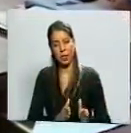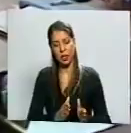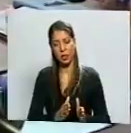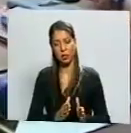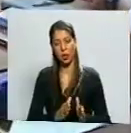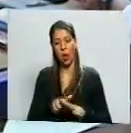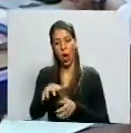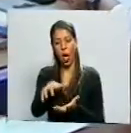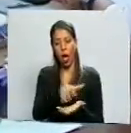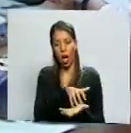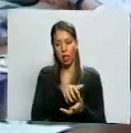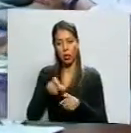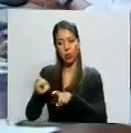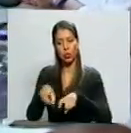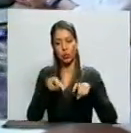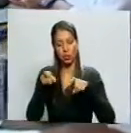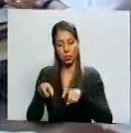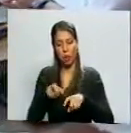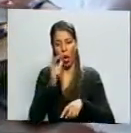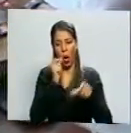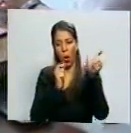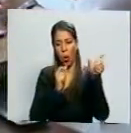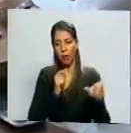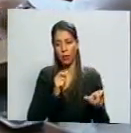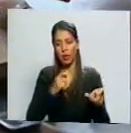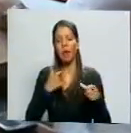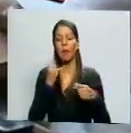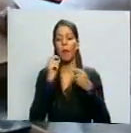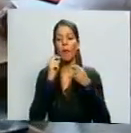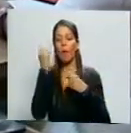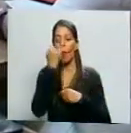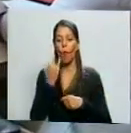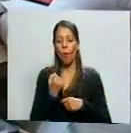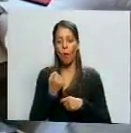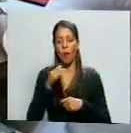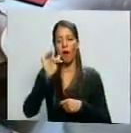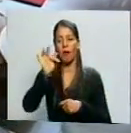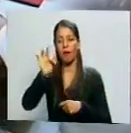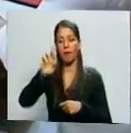la Agricultura Urbana, Freddy Bernal,